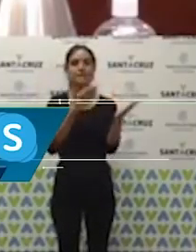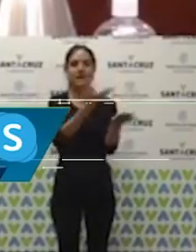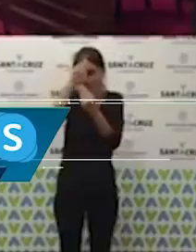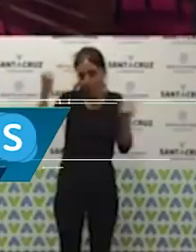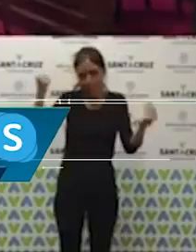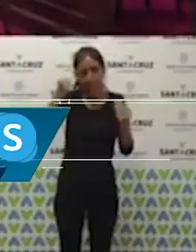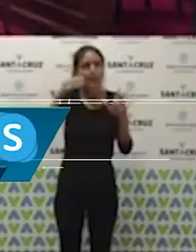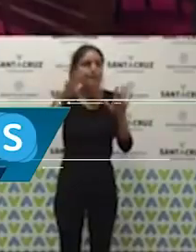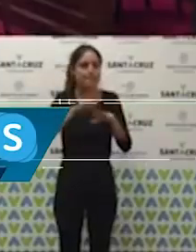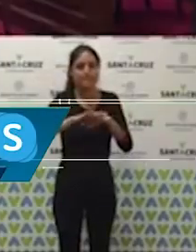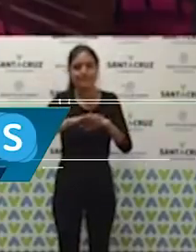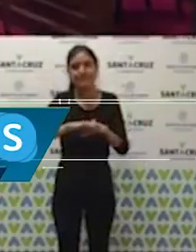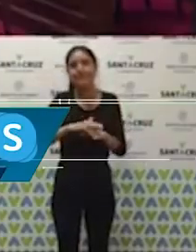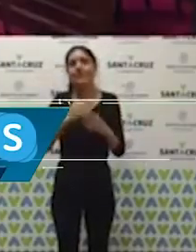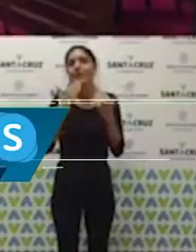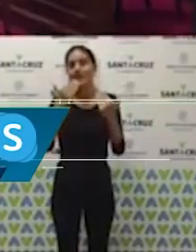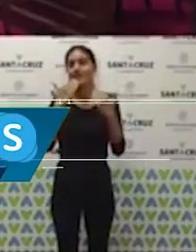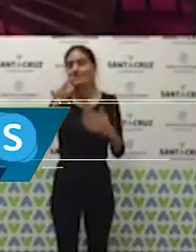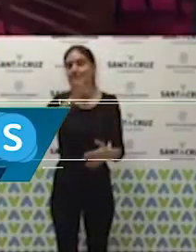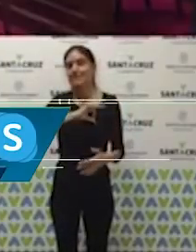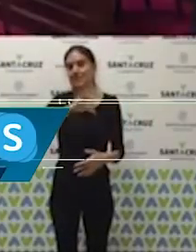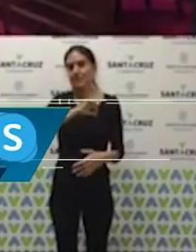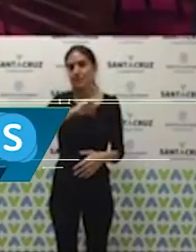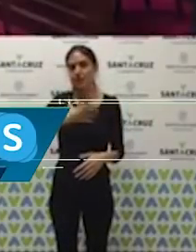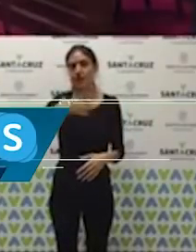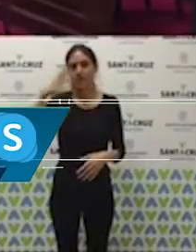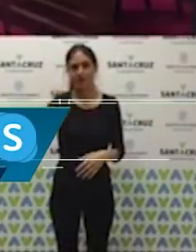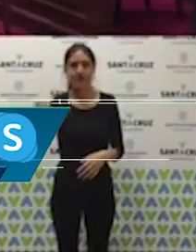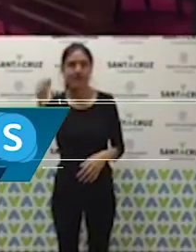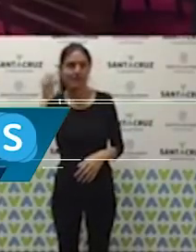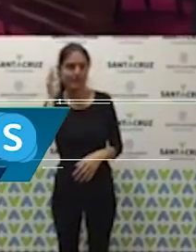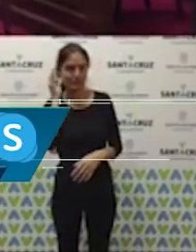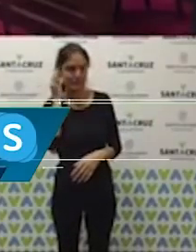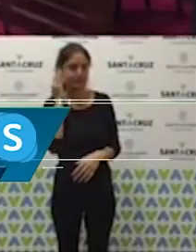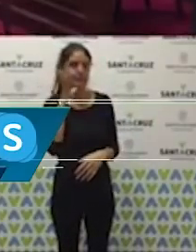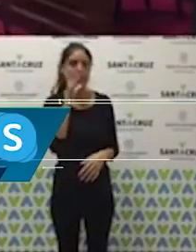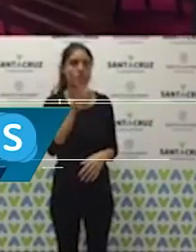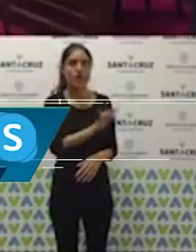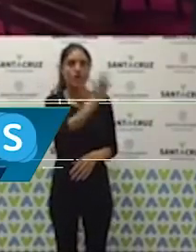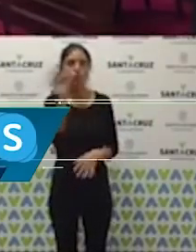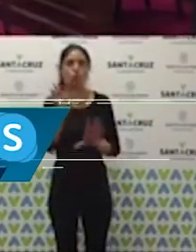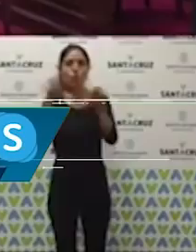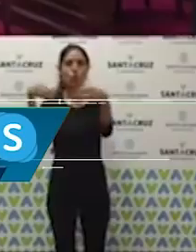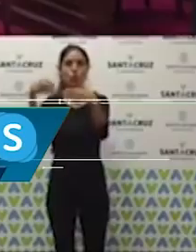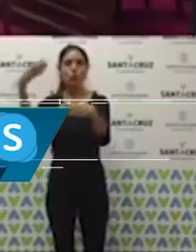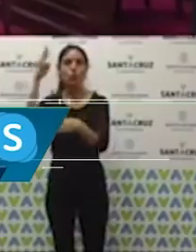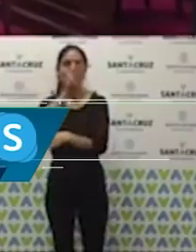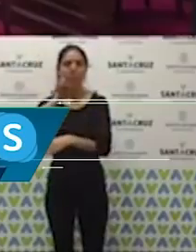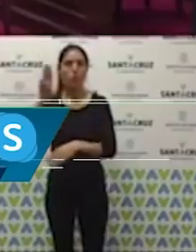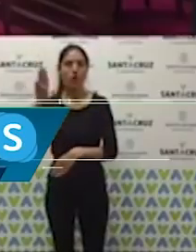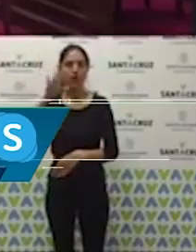no públicamente, amenazan al alcalde con irse al grupo mixto o plantearle una moción de censura.